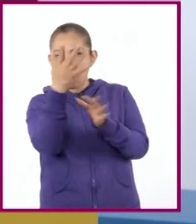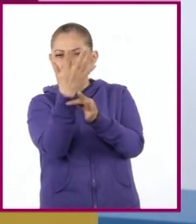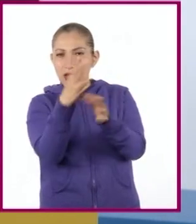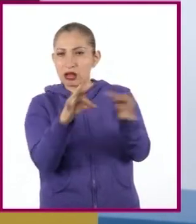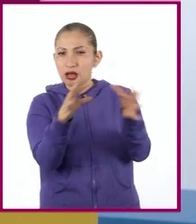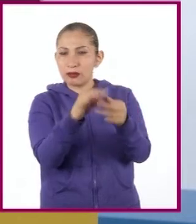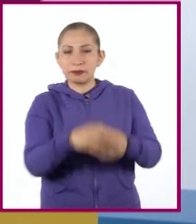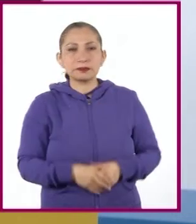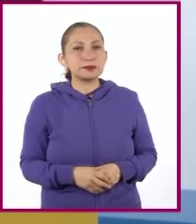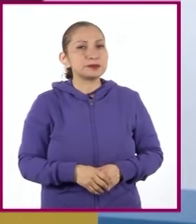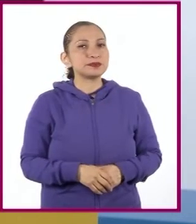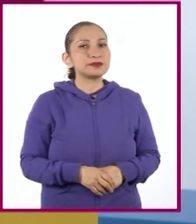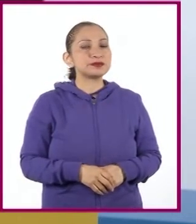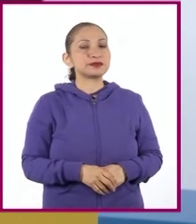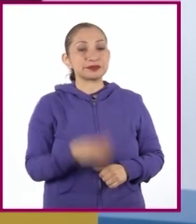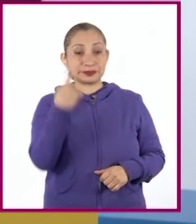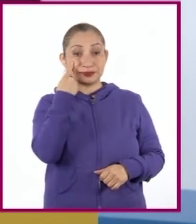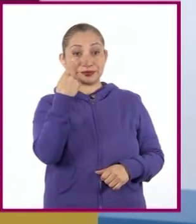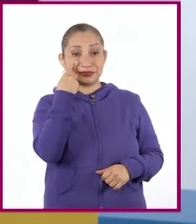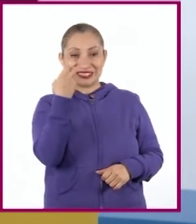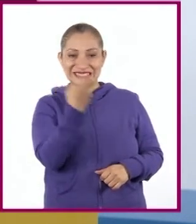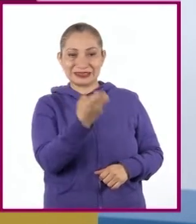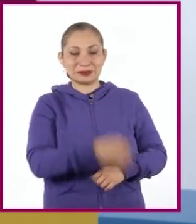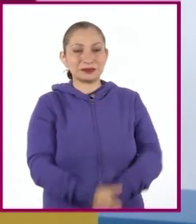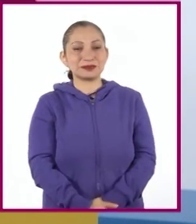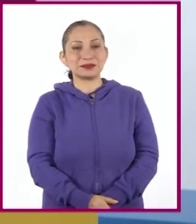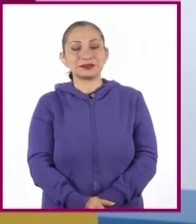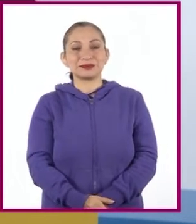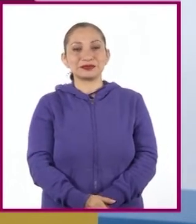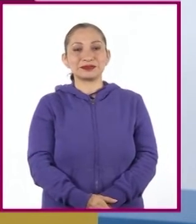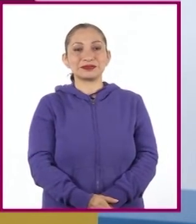de decir? Pues es este, maestra.